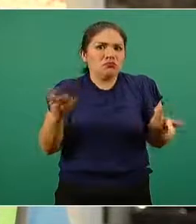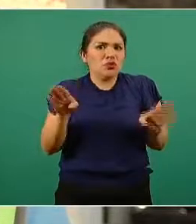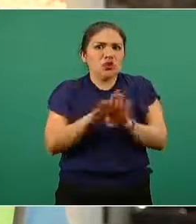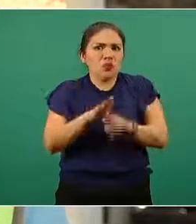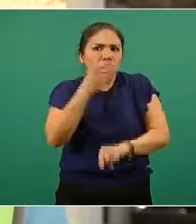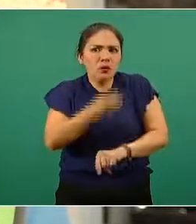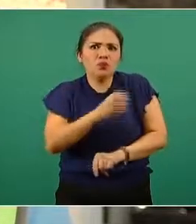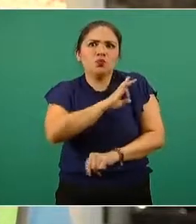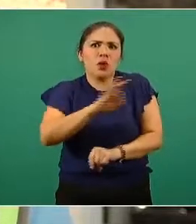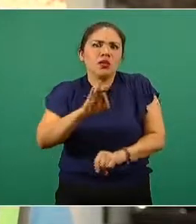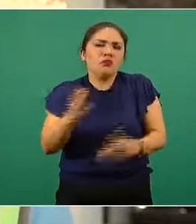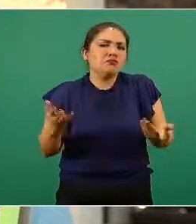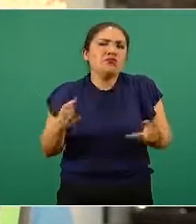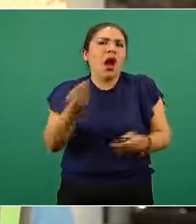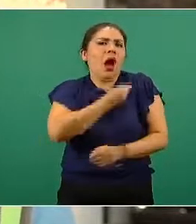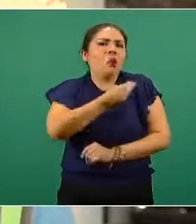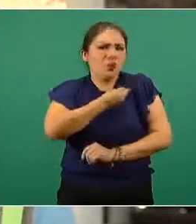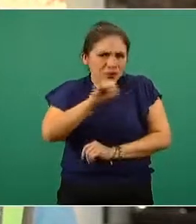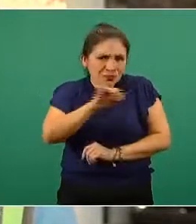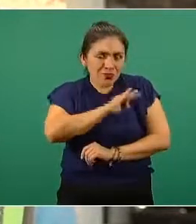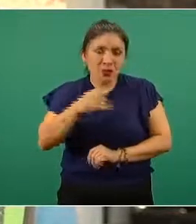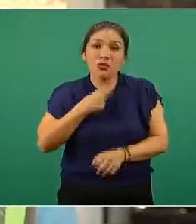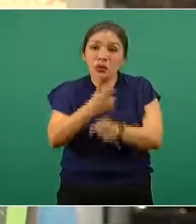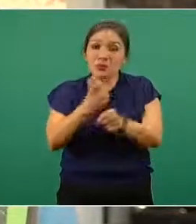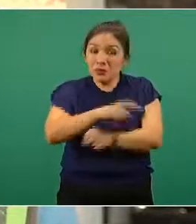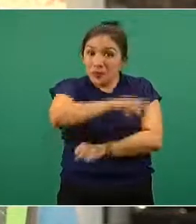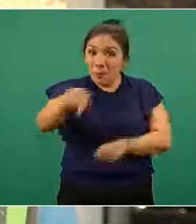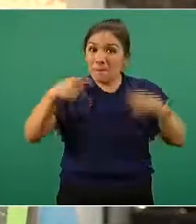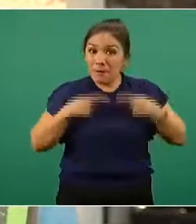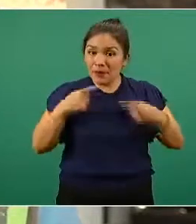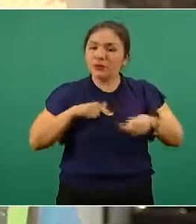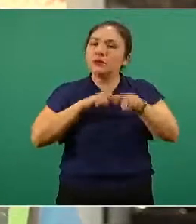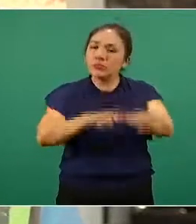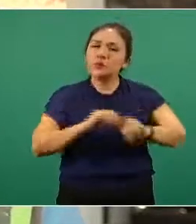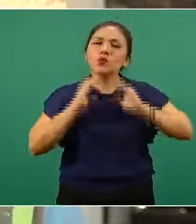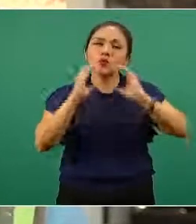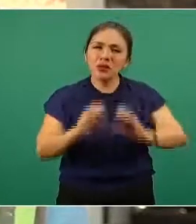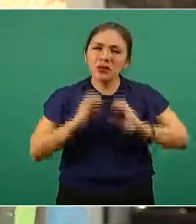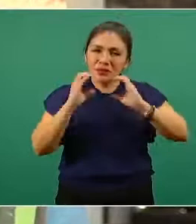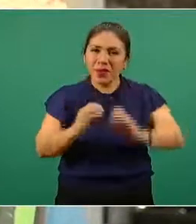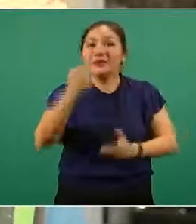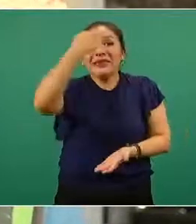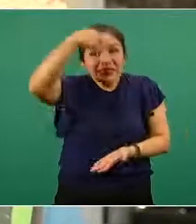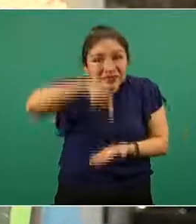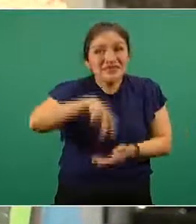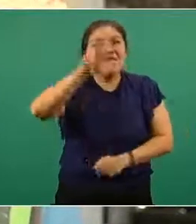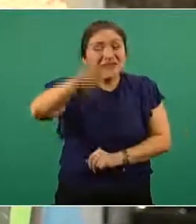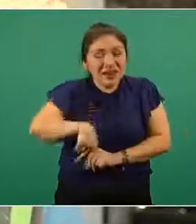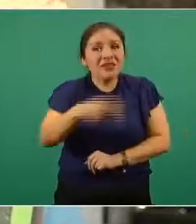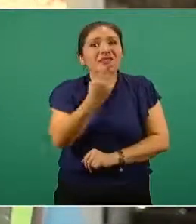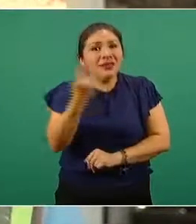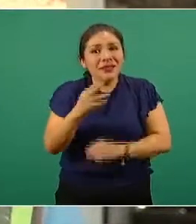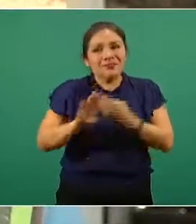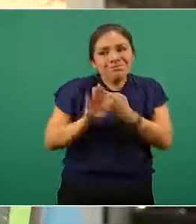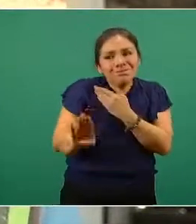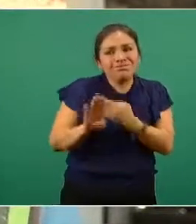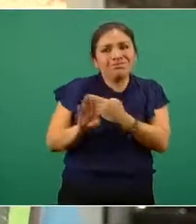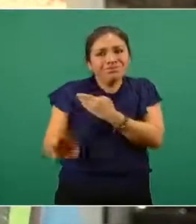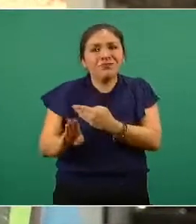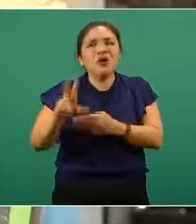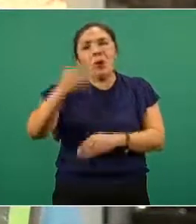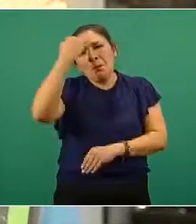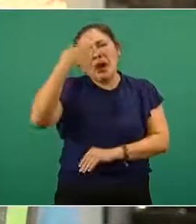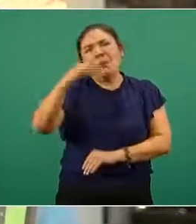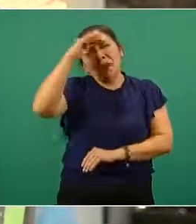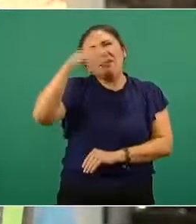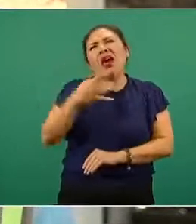pueda tolerar. Invitamos a la población que se siga cuidando, que crea, que tome las medidas necesarias, que no tome esto a